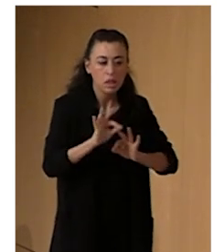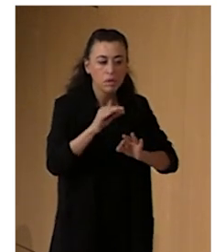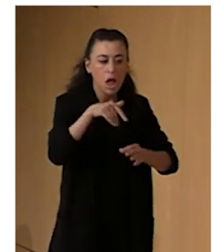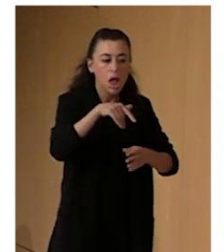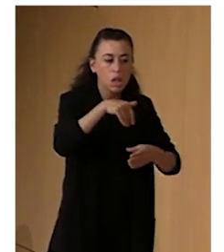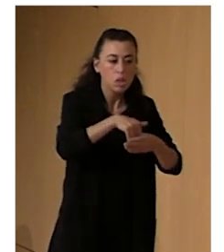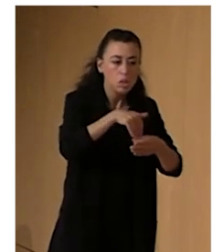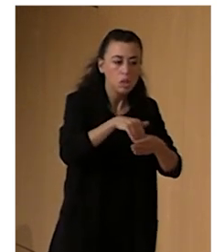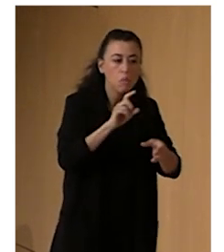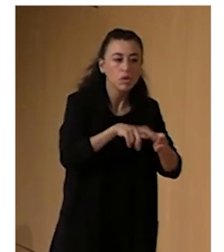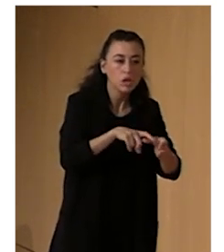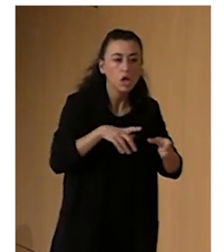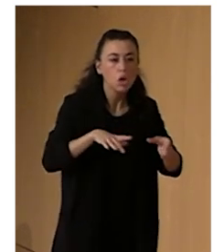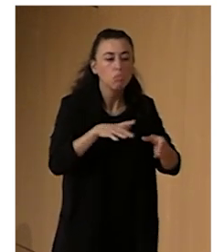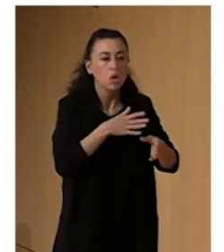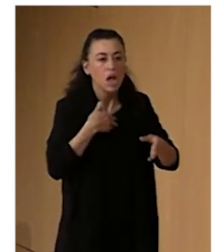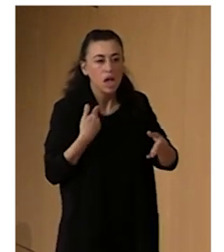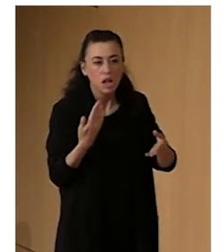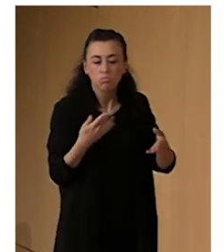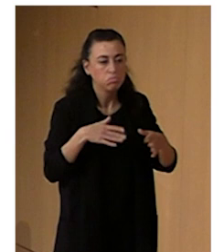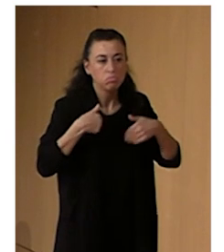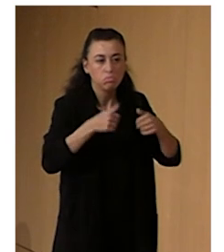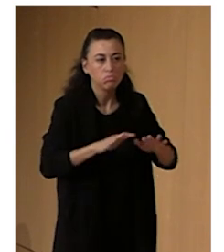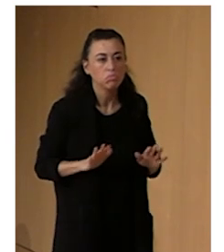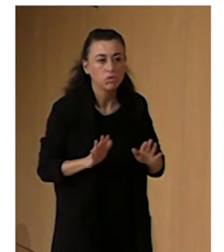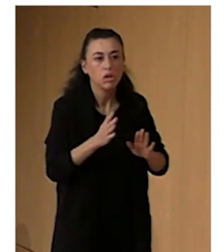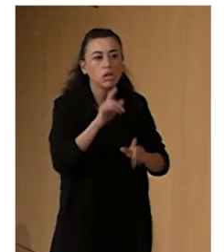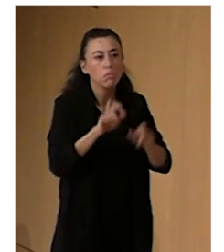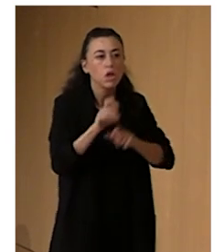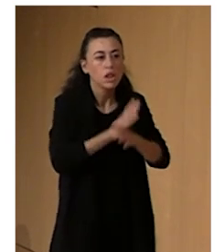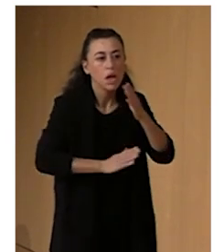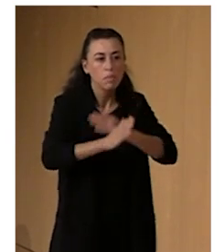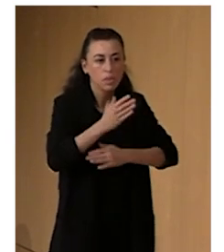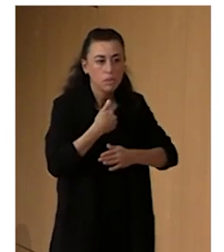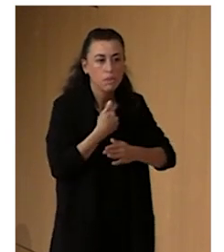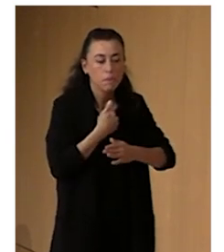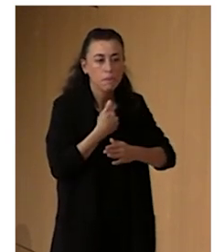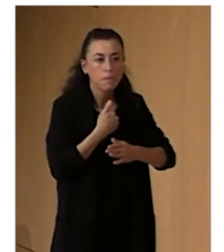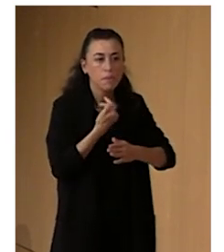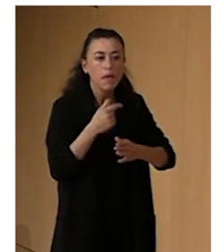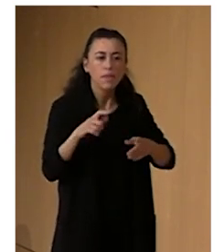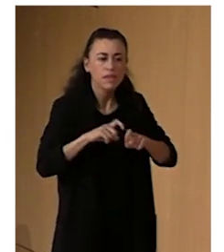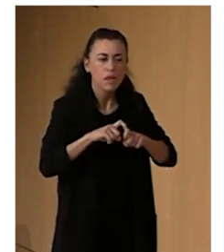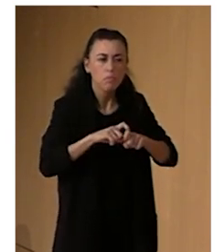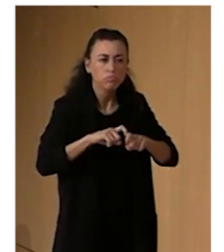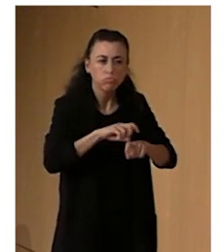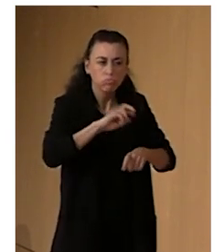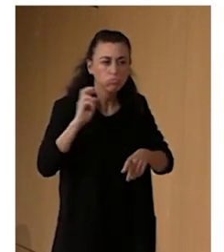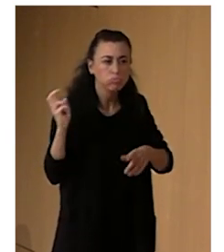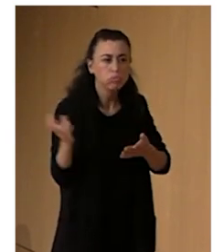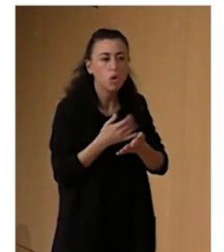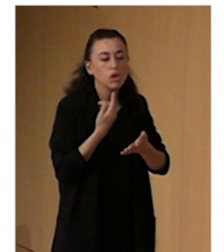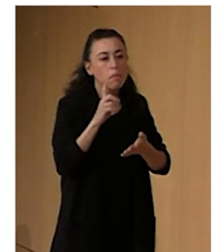estar Tenemos también profesores y profesoras con discapacidad dentro de la de la fundación con todo tipo de discapacidad incluida la discapacidad